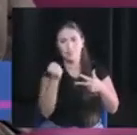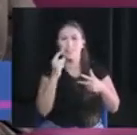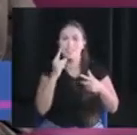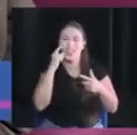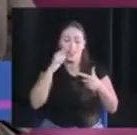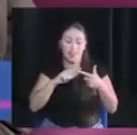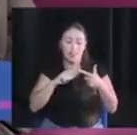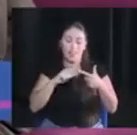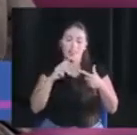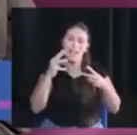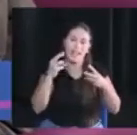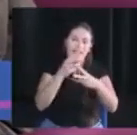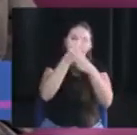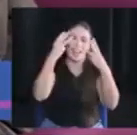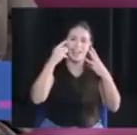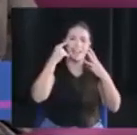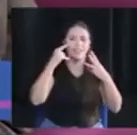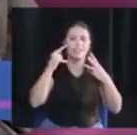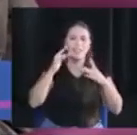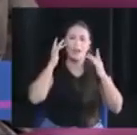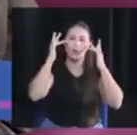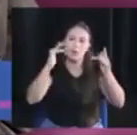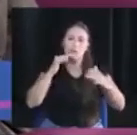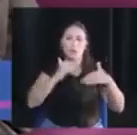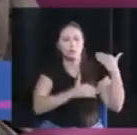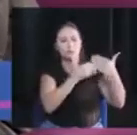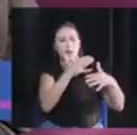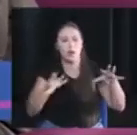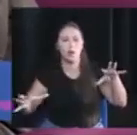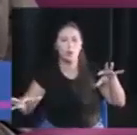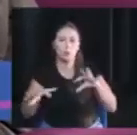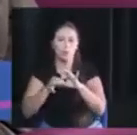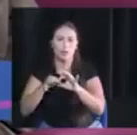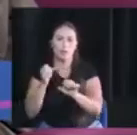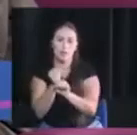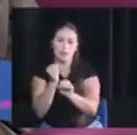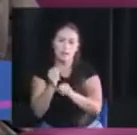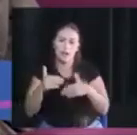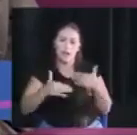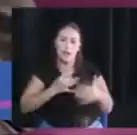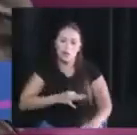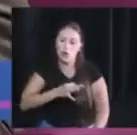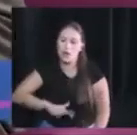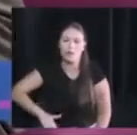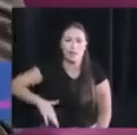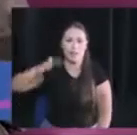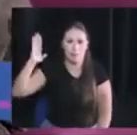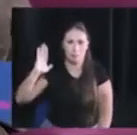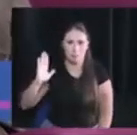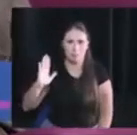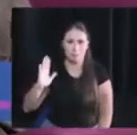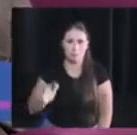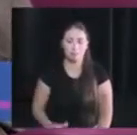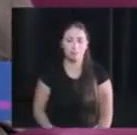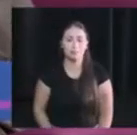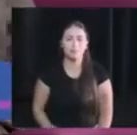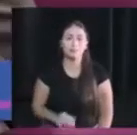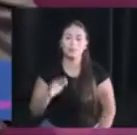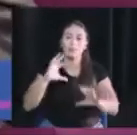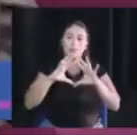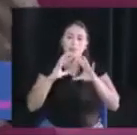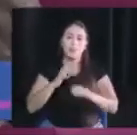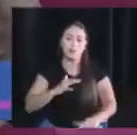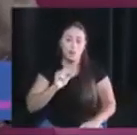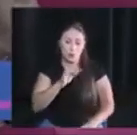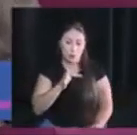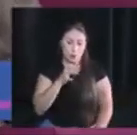Generalizar la educación avanzada combinada con el trabajo a lo largo de la vida entera. El mundo que va a vivir tu